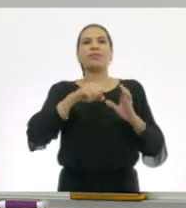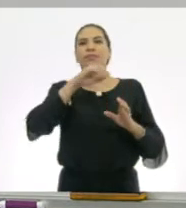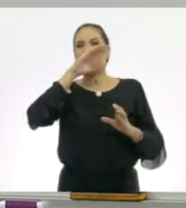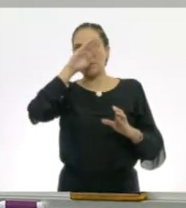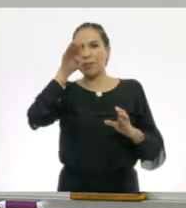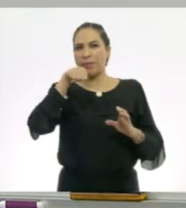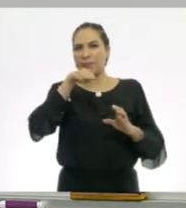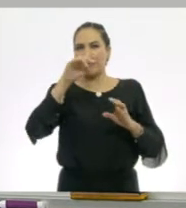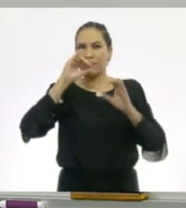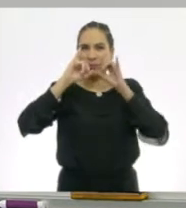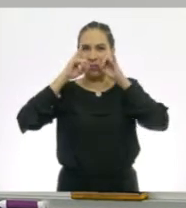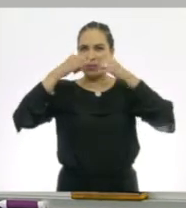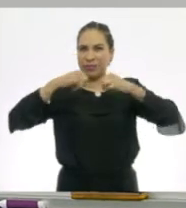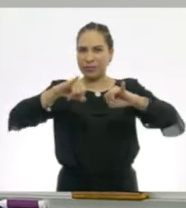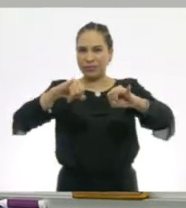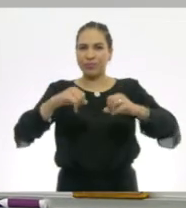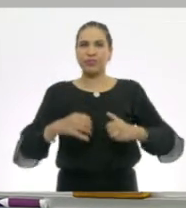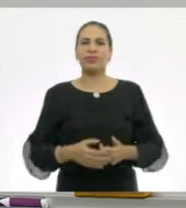mamut.